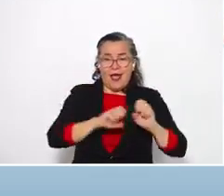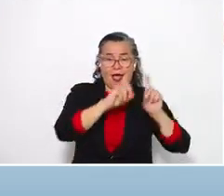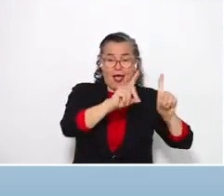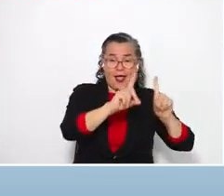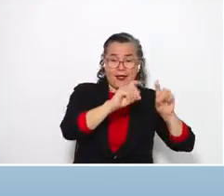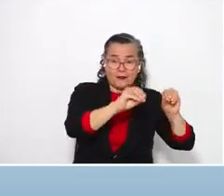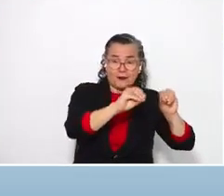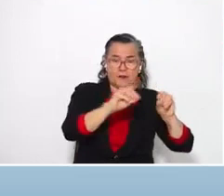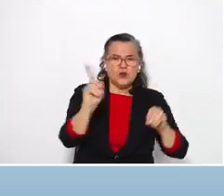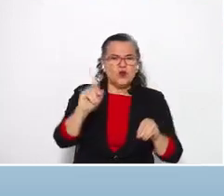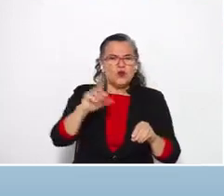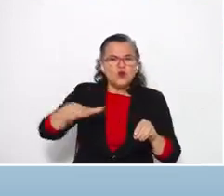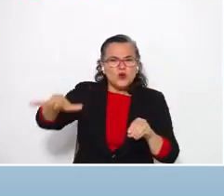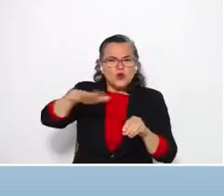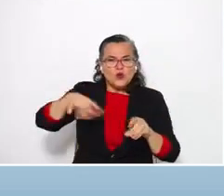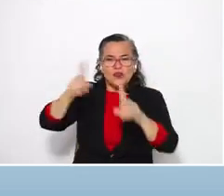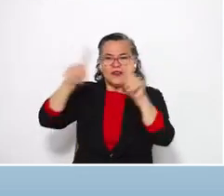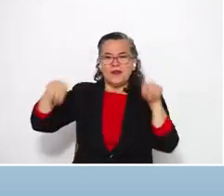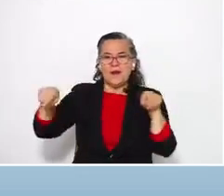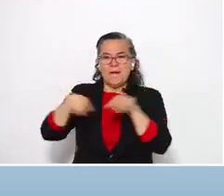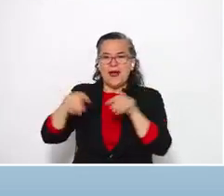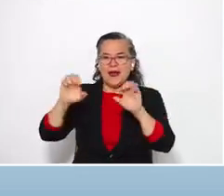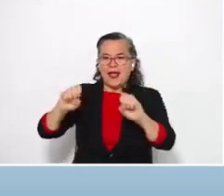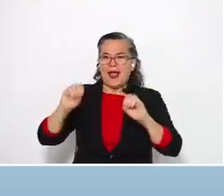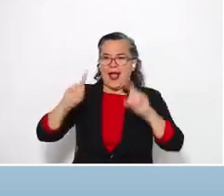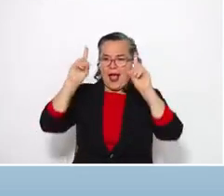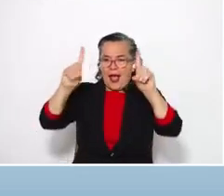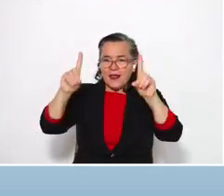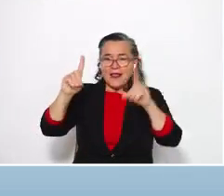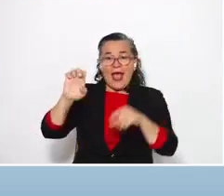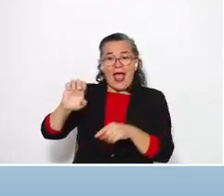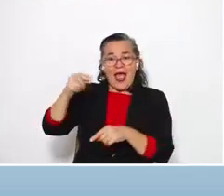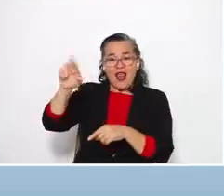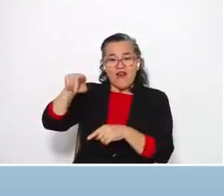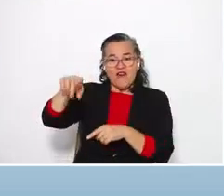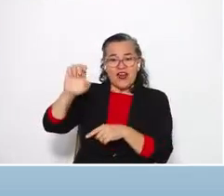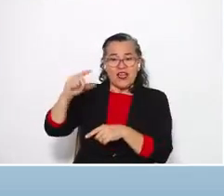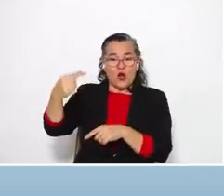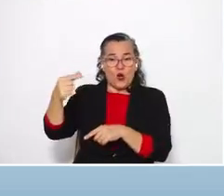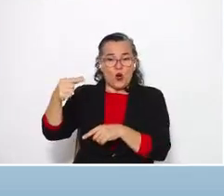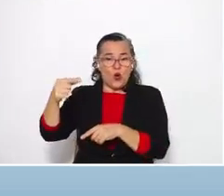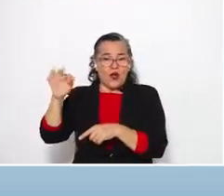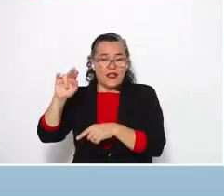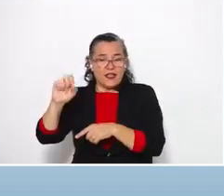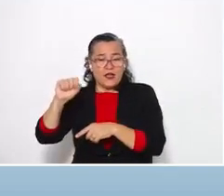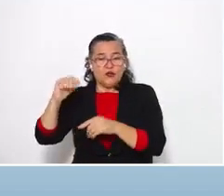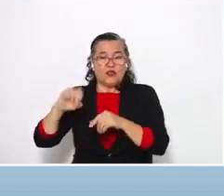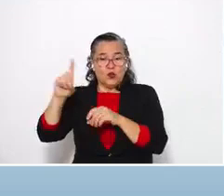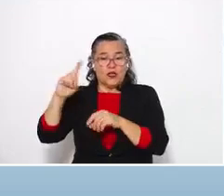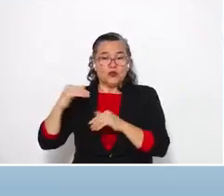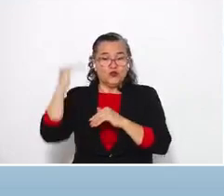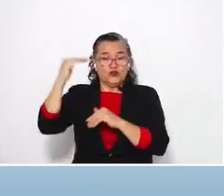se realizan en el marco de la Cátedra Enrique Góngora Trejos, Educación Superior y Sociedad.